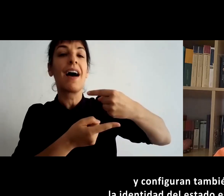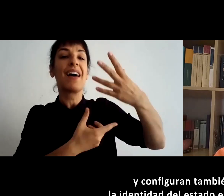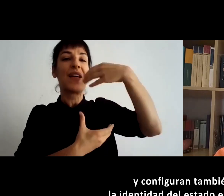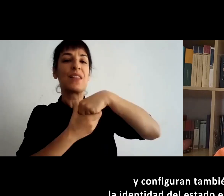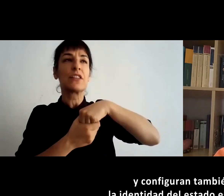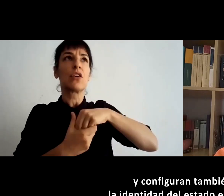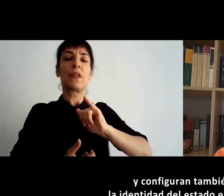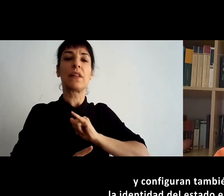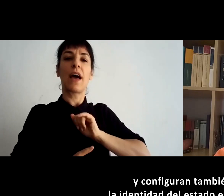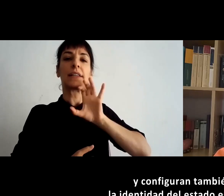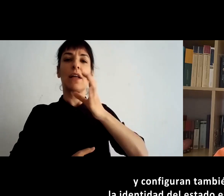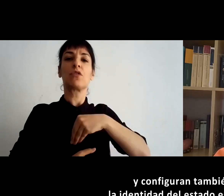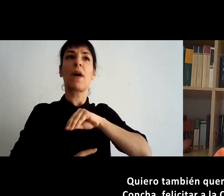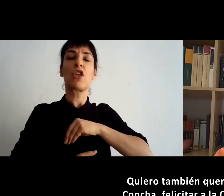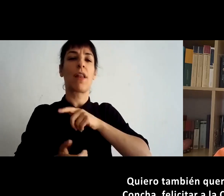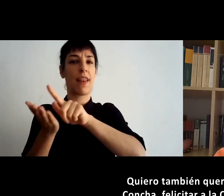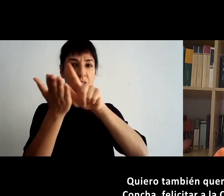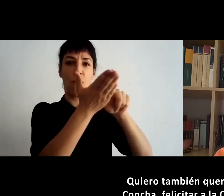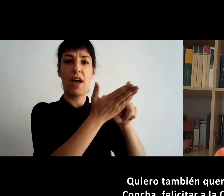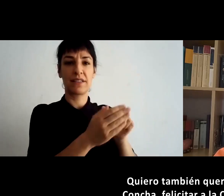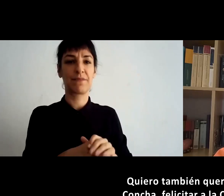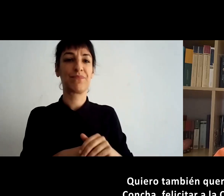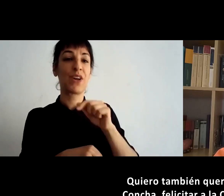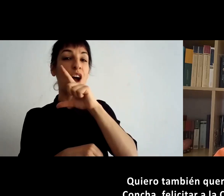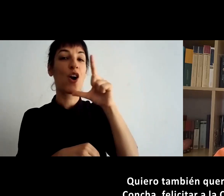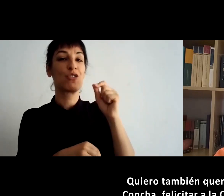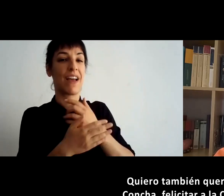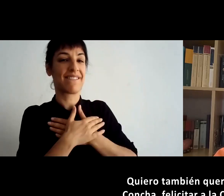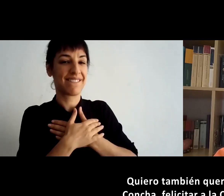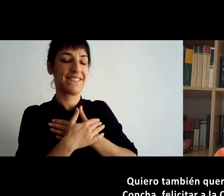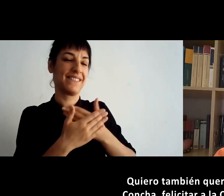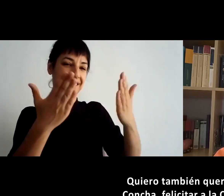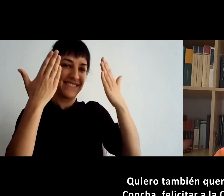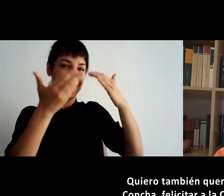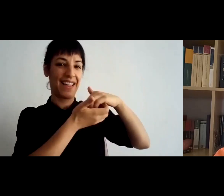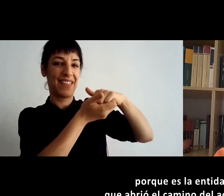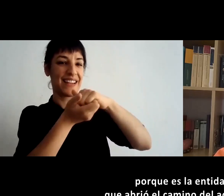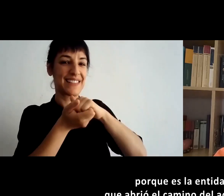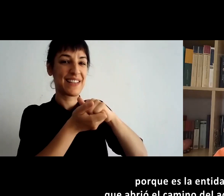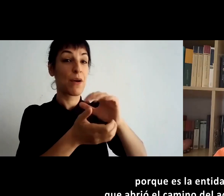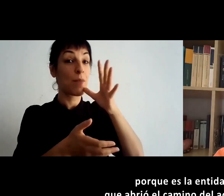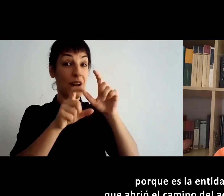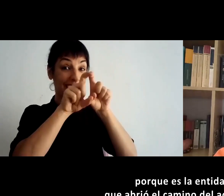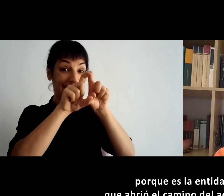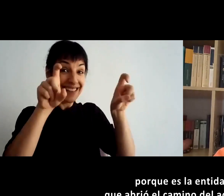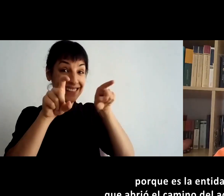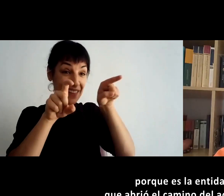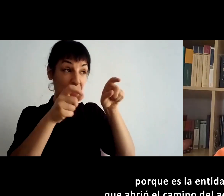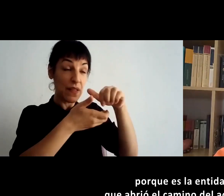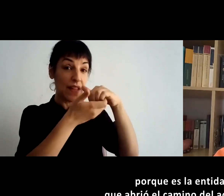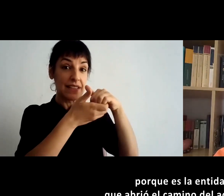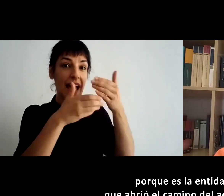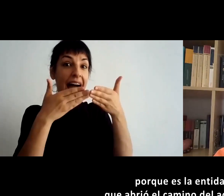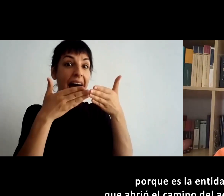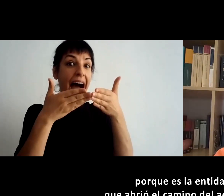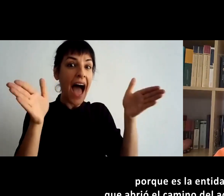Estado español. Quiero también, querida Concha, felicitar a la CNSE porque es la entidad que abrió el camino